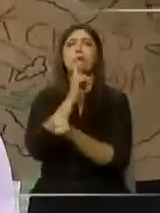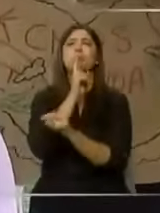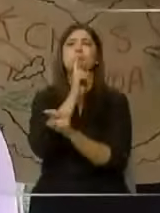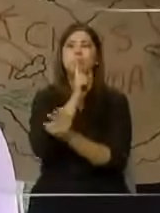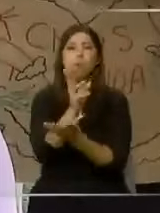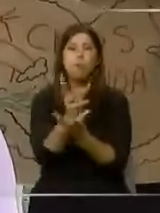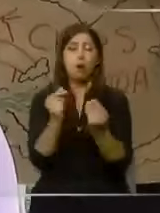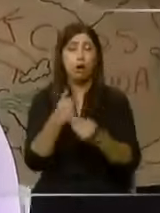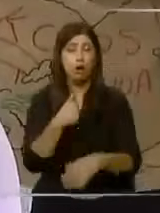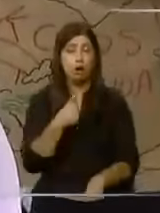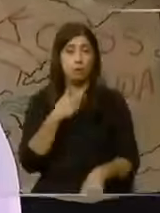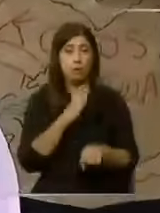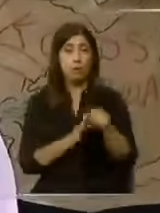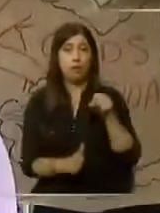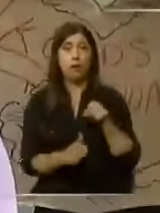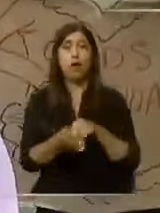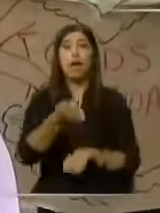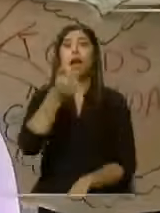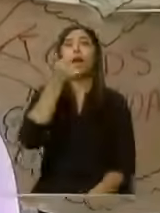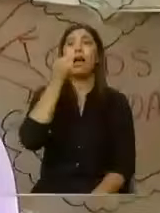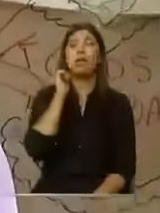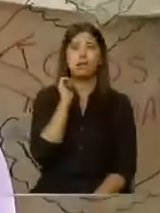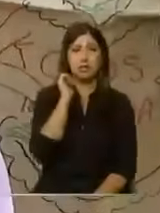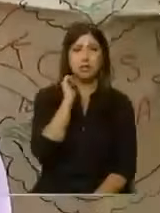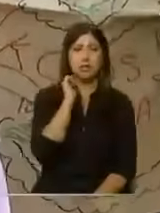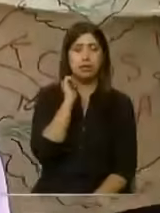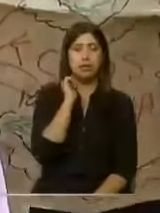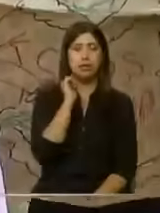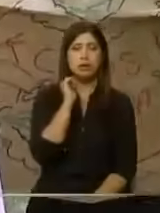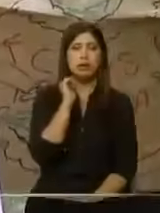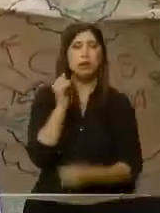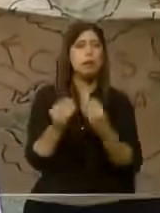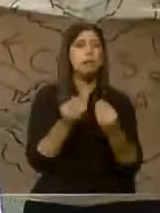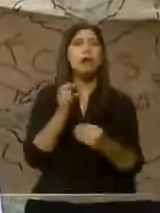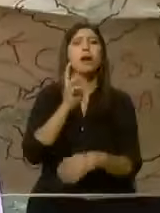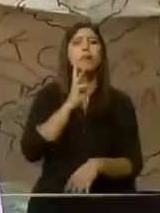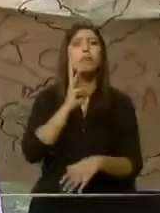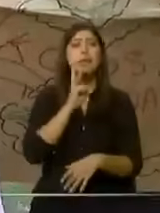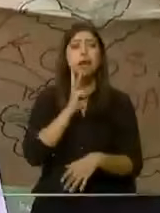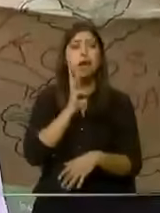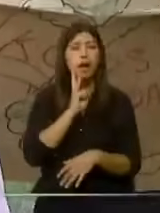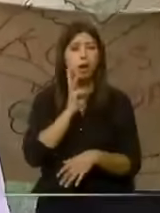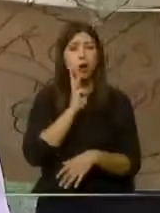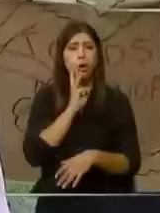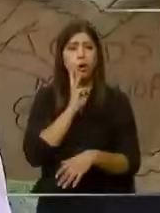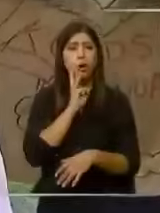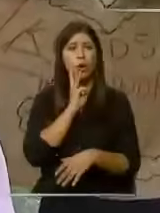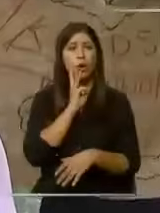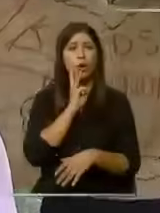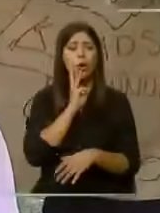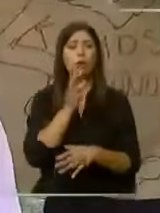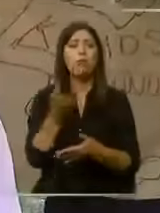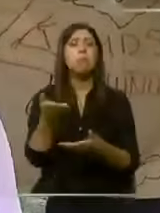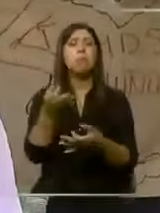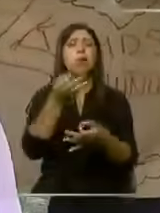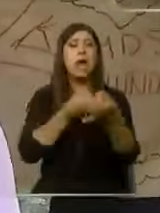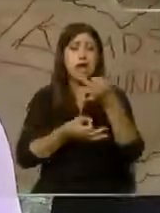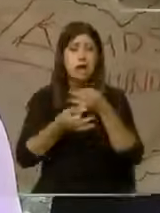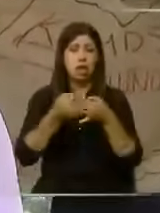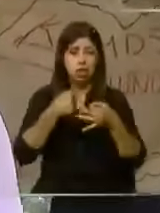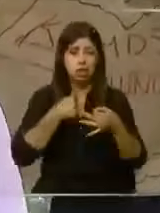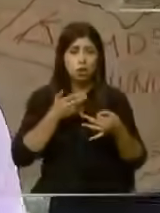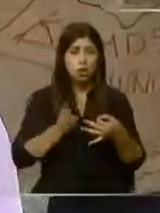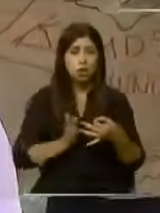Yo fui desvinculado el día de ayer, luego de que el día miércoles se me asignara mi carga horaria y se me dijera que